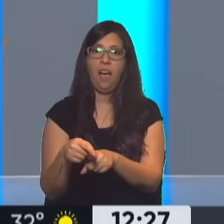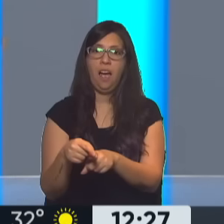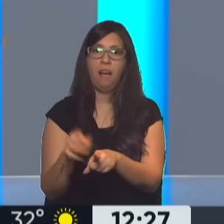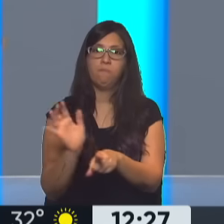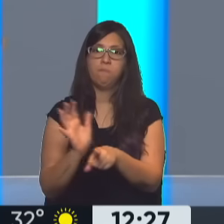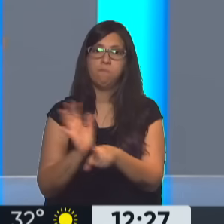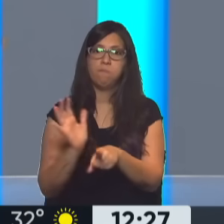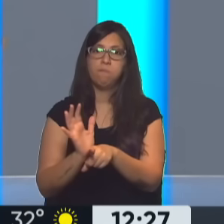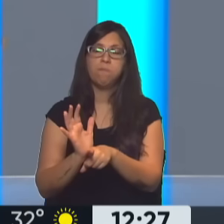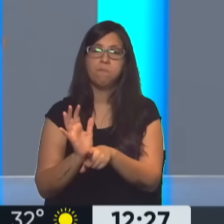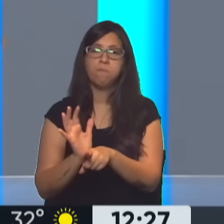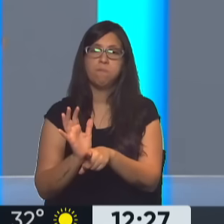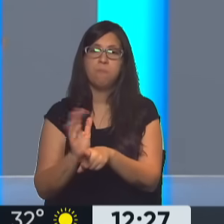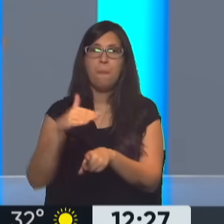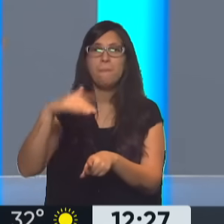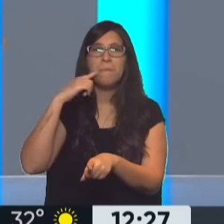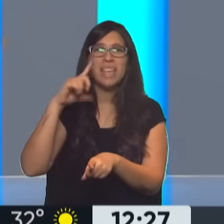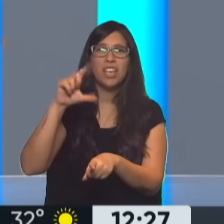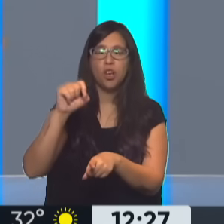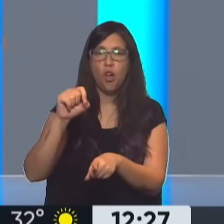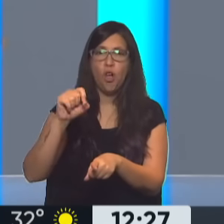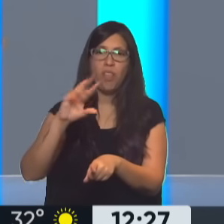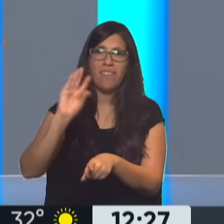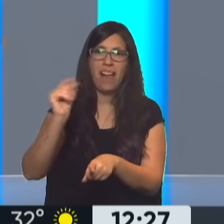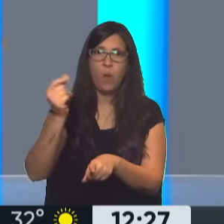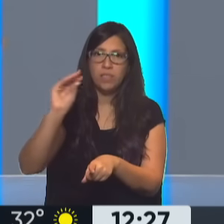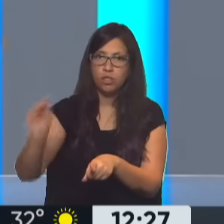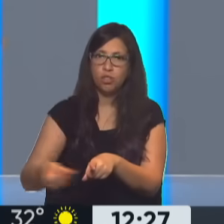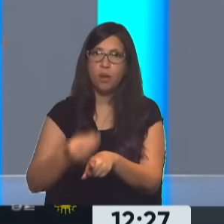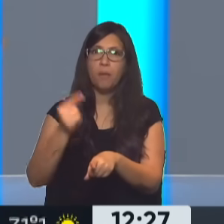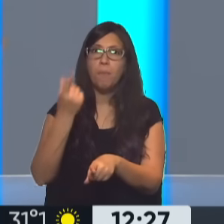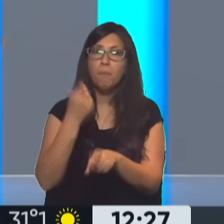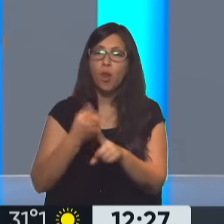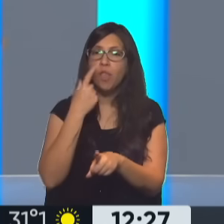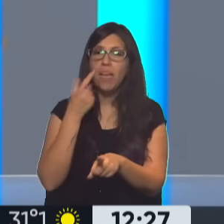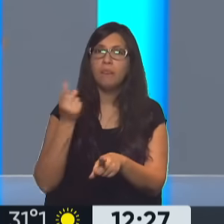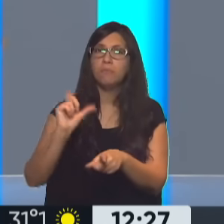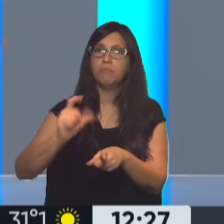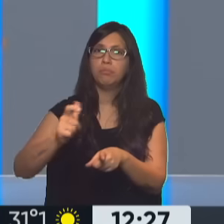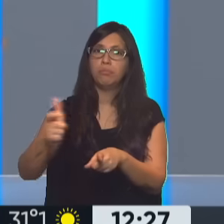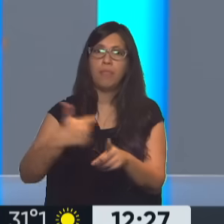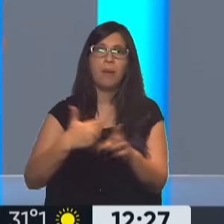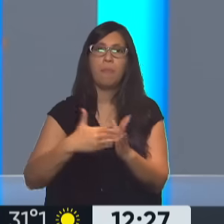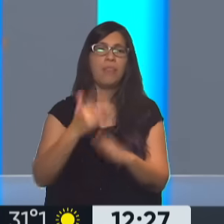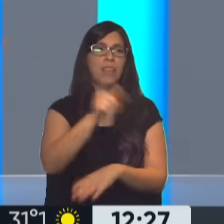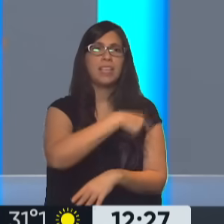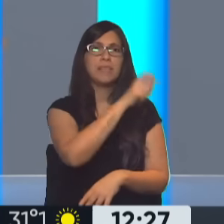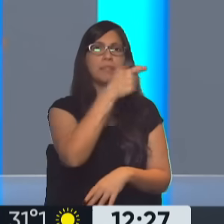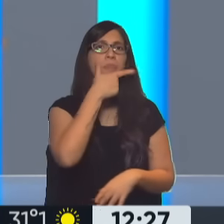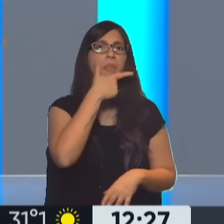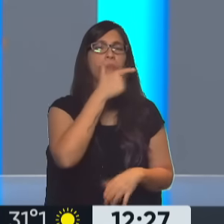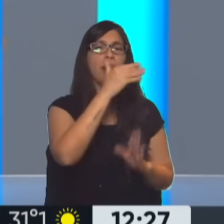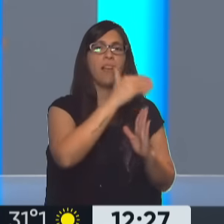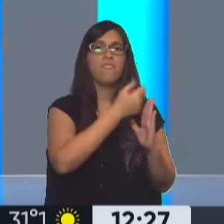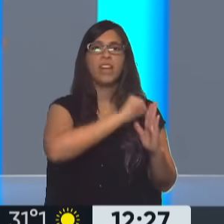crin p o las microd devaluaciones diarias que se iban a hacer en función de la inflación que saliera de septiembre es decir si la